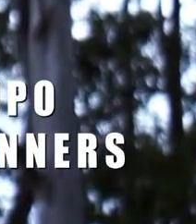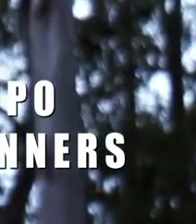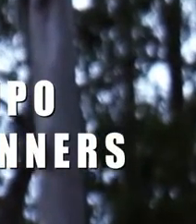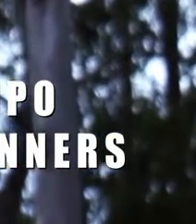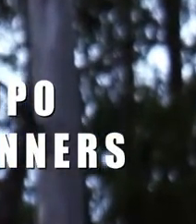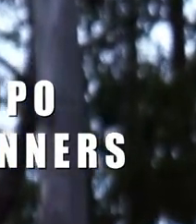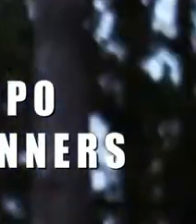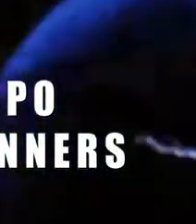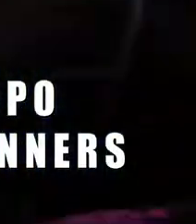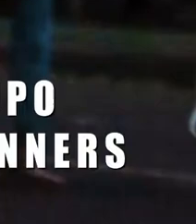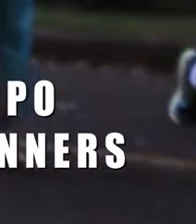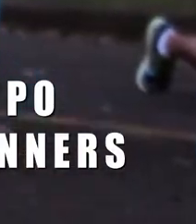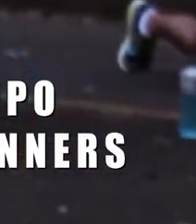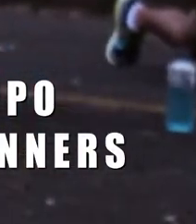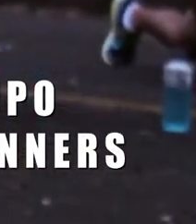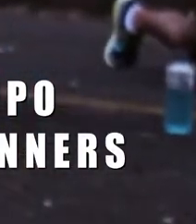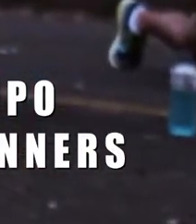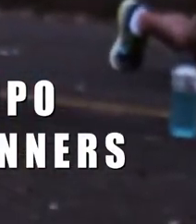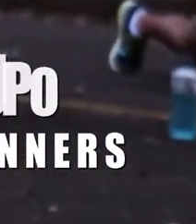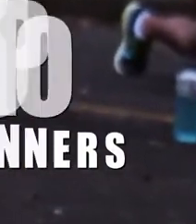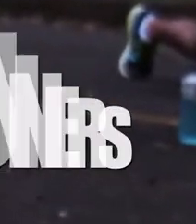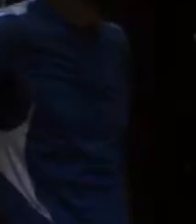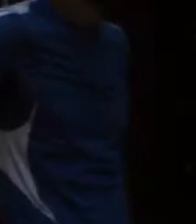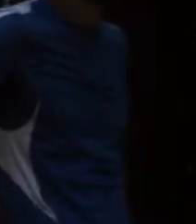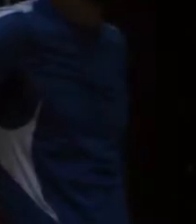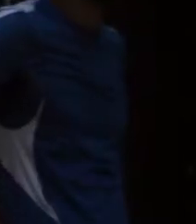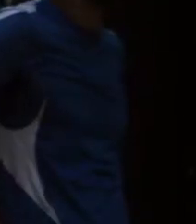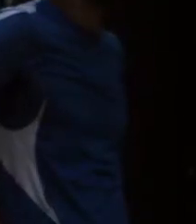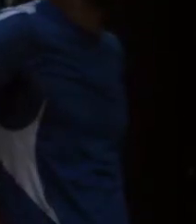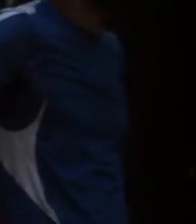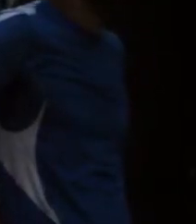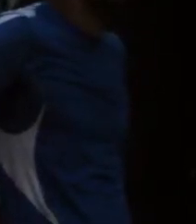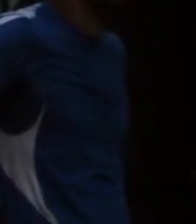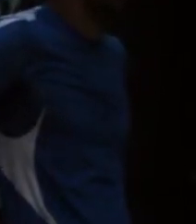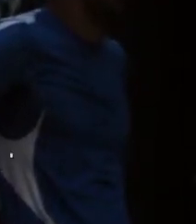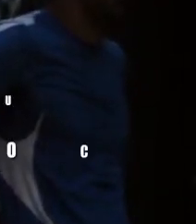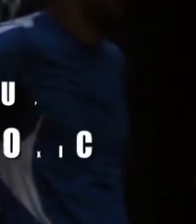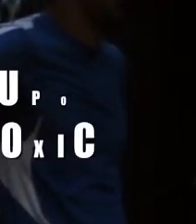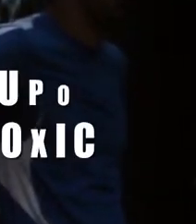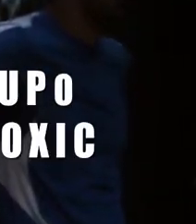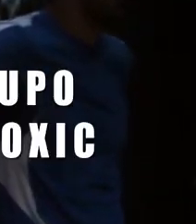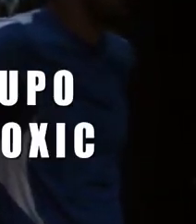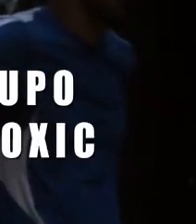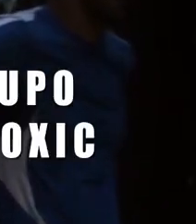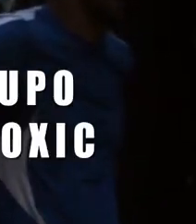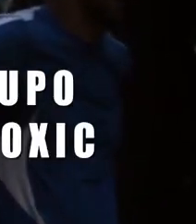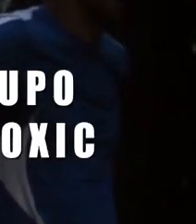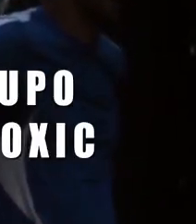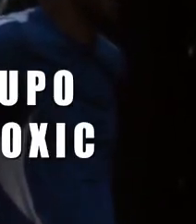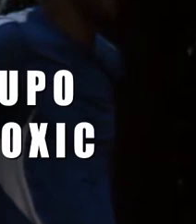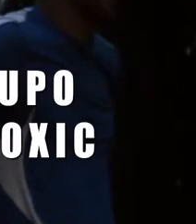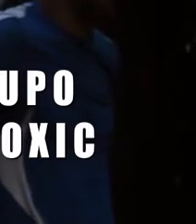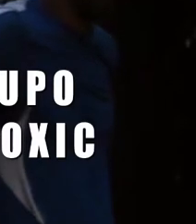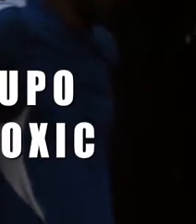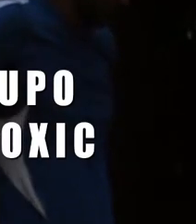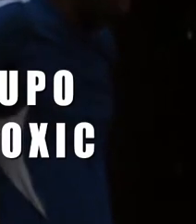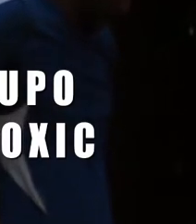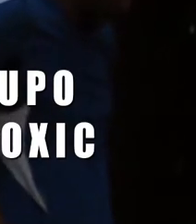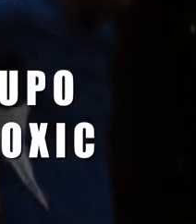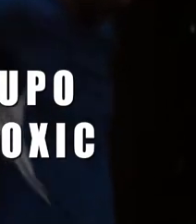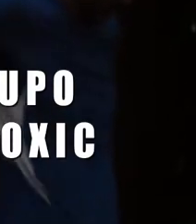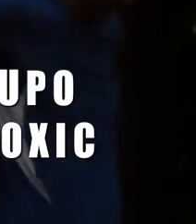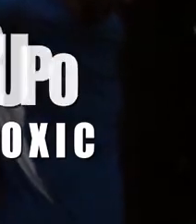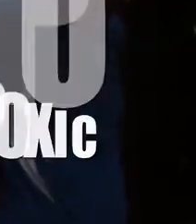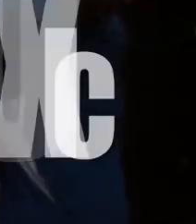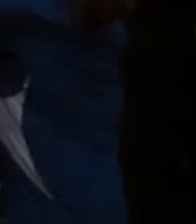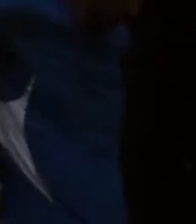Es una forma de vida sana. Venía de un proceso duro en mi gimnasio con pesas y con circuitos metabólicos